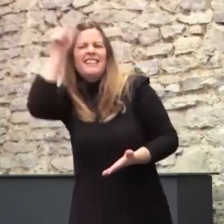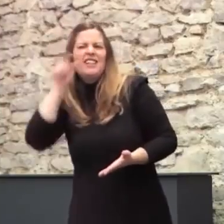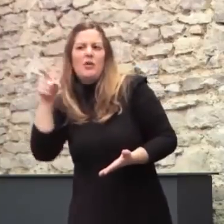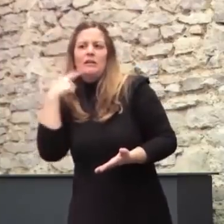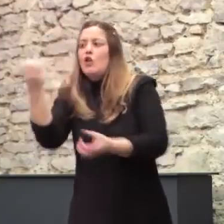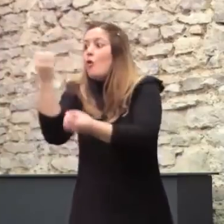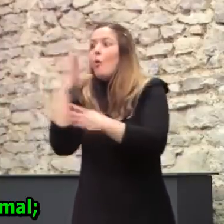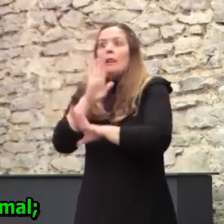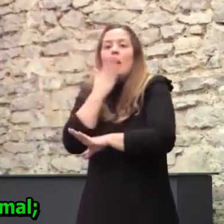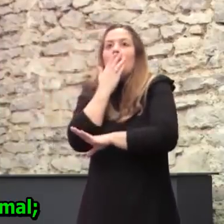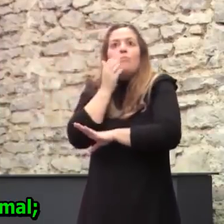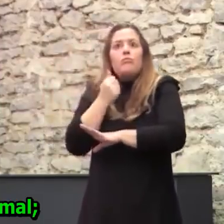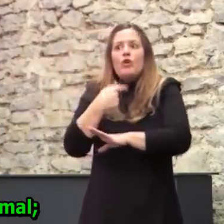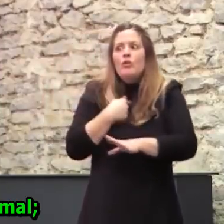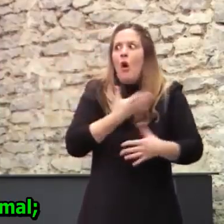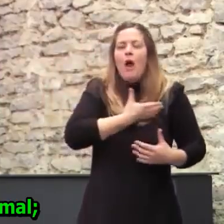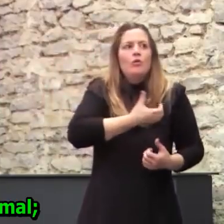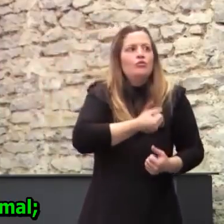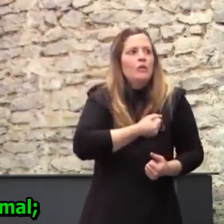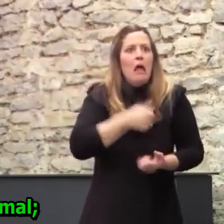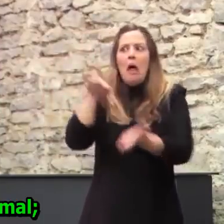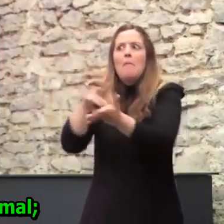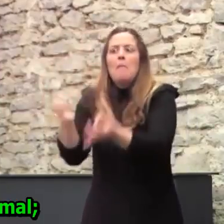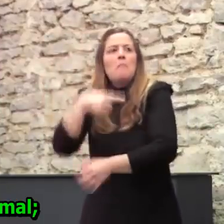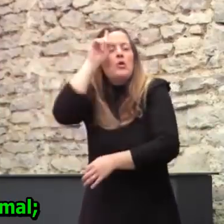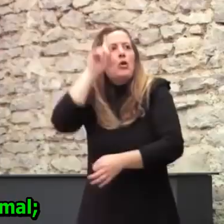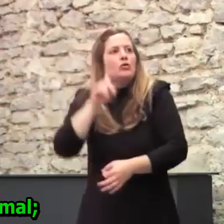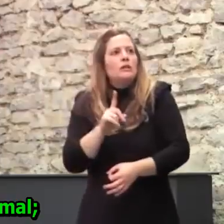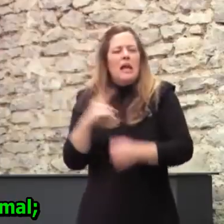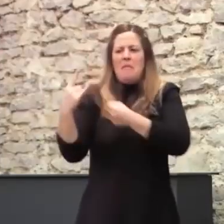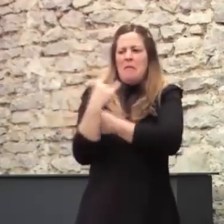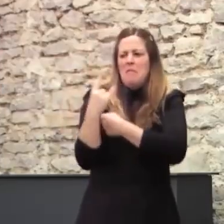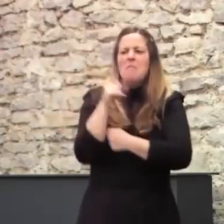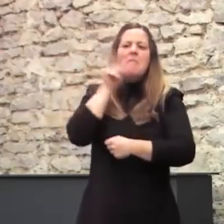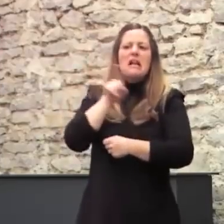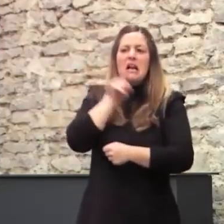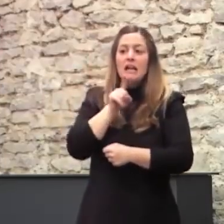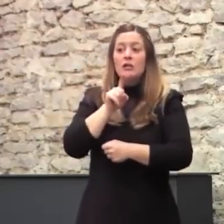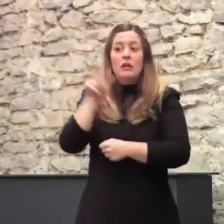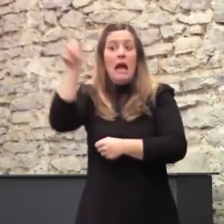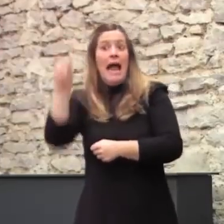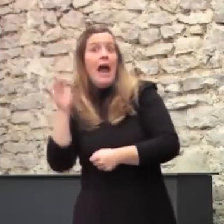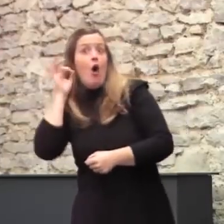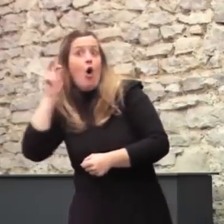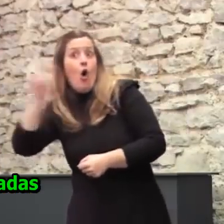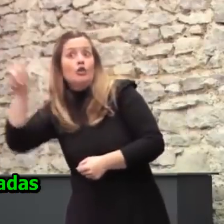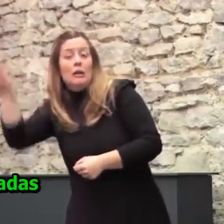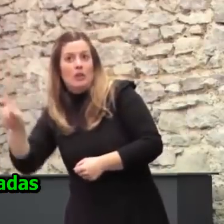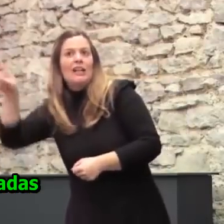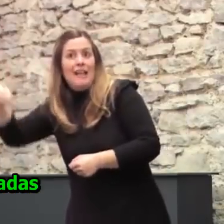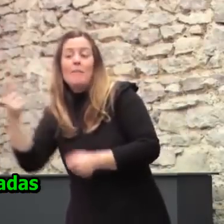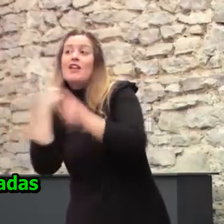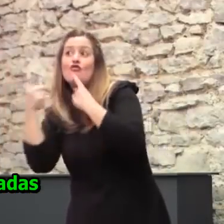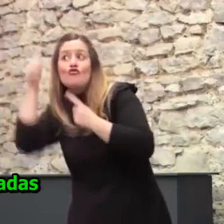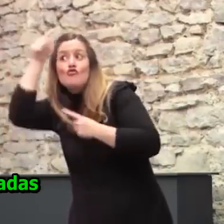angustiada, sin saber qué pasaba, mentiras, engaños, la otra muchacha también pasándolo mal, el novio de la muchacha también pasándolo mal, o sea, al final somos